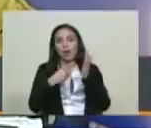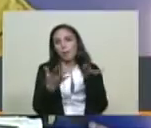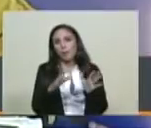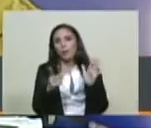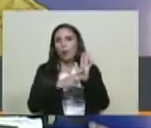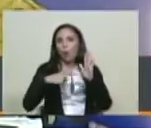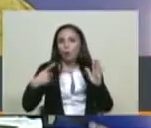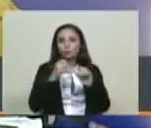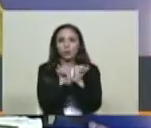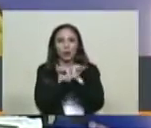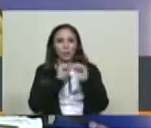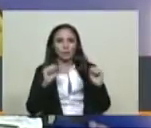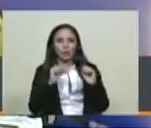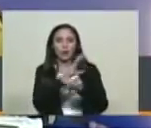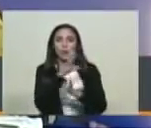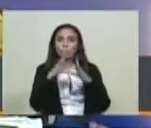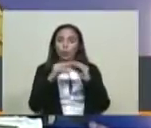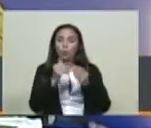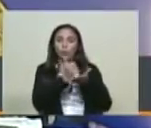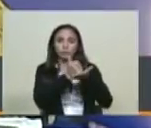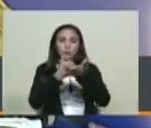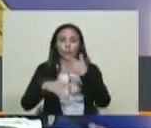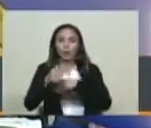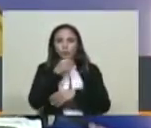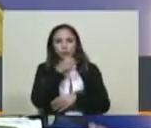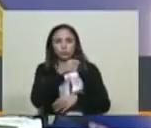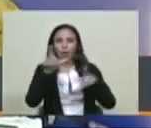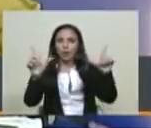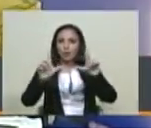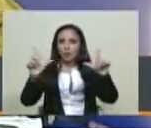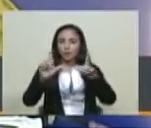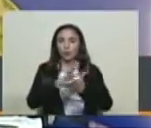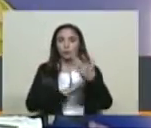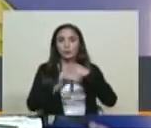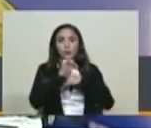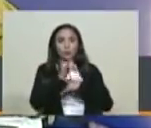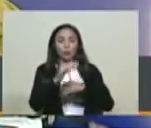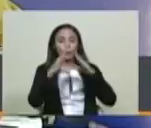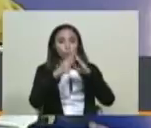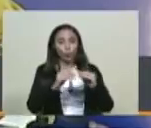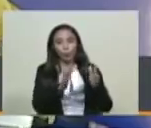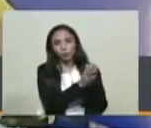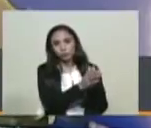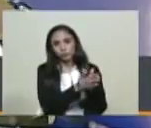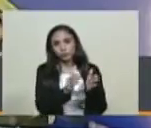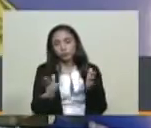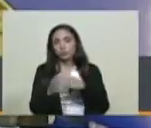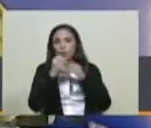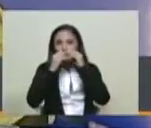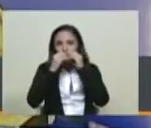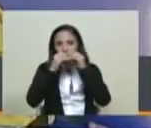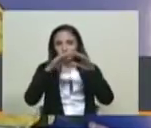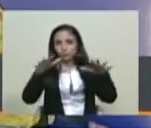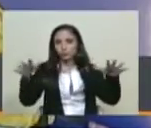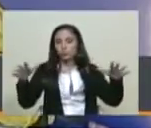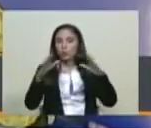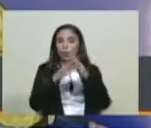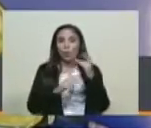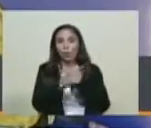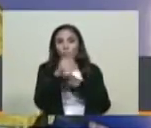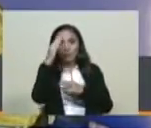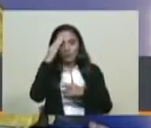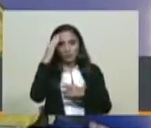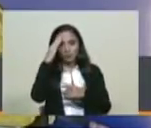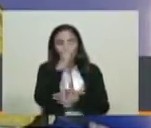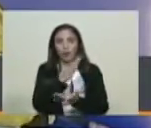y pido colaboración de todos los medios de comunicación para que todos estos días se difunda ampliamente